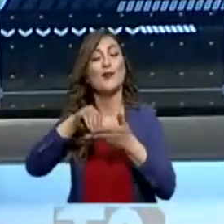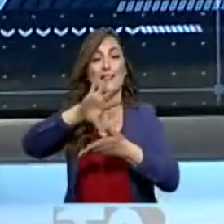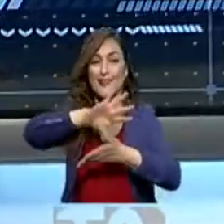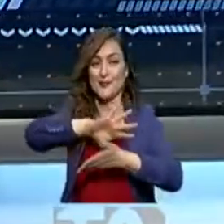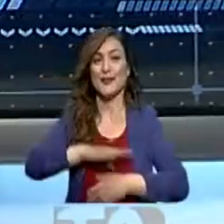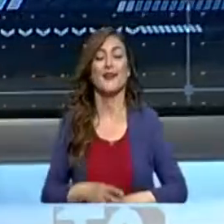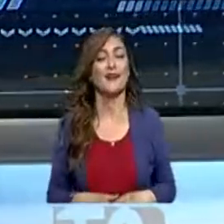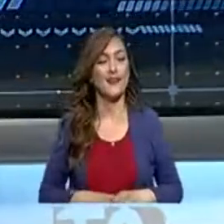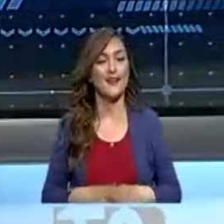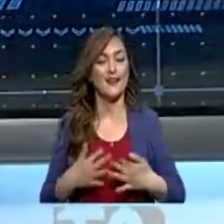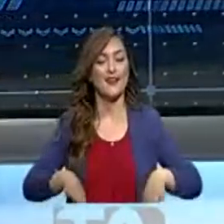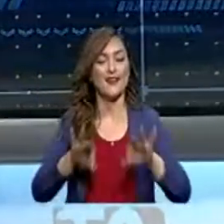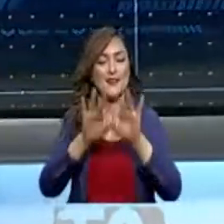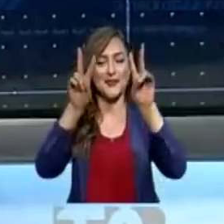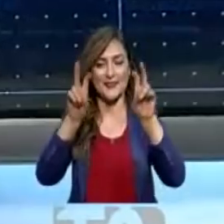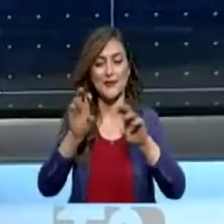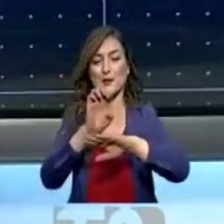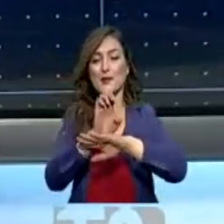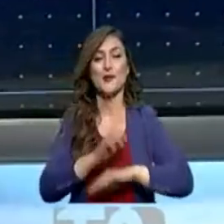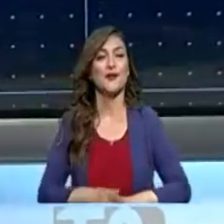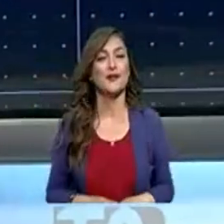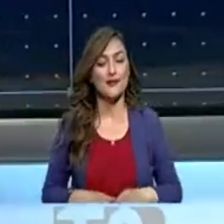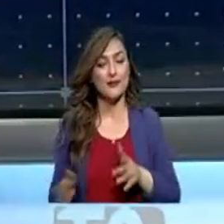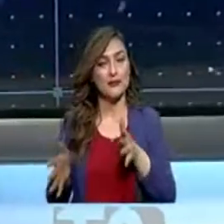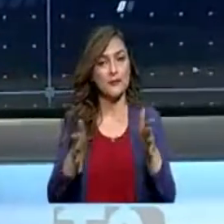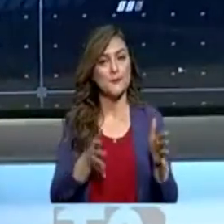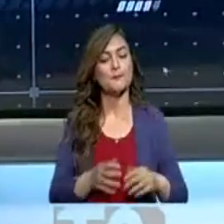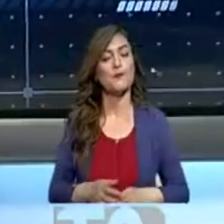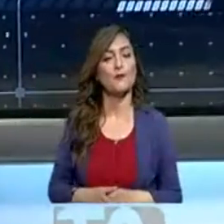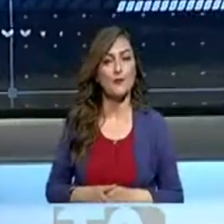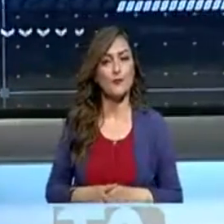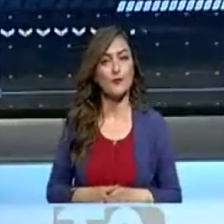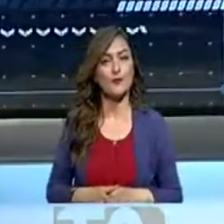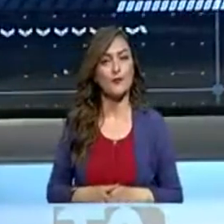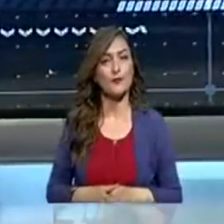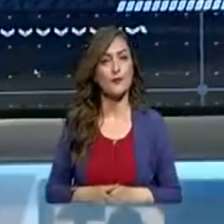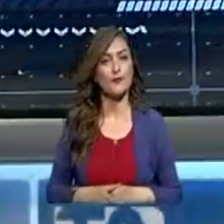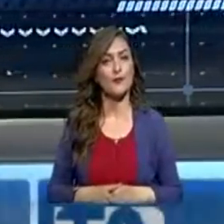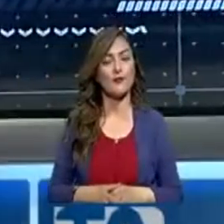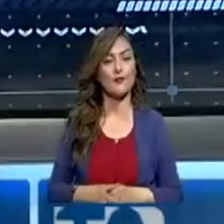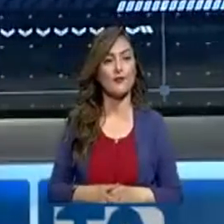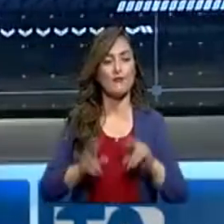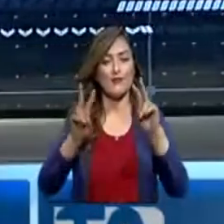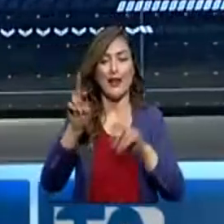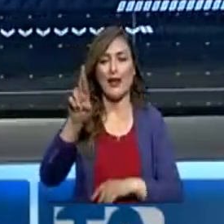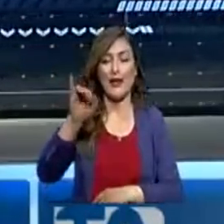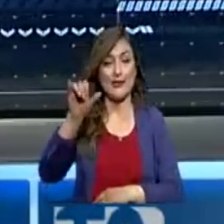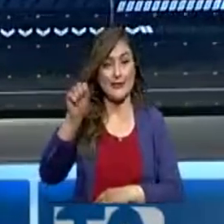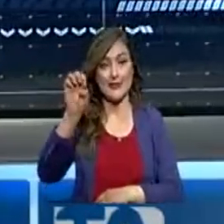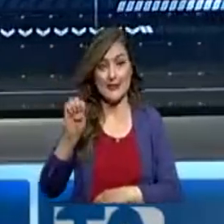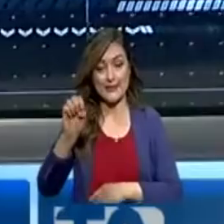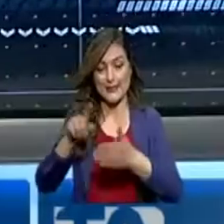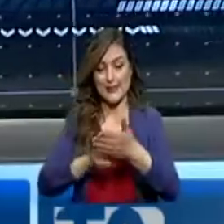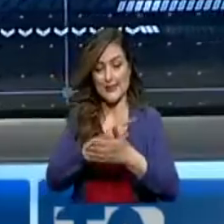Asamblea Nacional de este importante tema para el país. Y a propósito, eliminar el régimen impositivo simplificado y el régimen